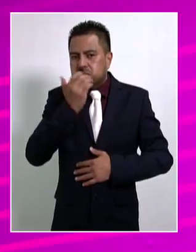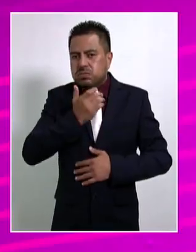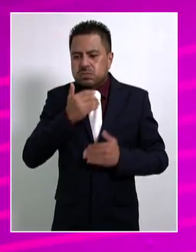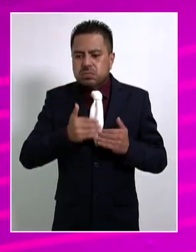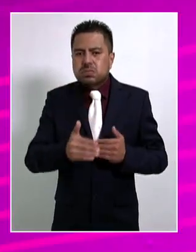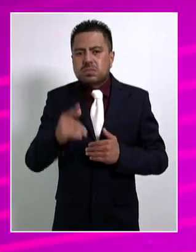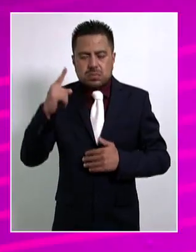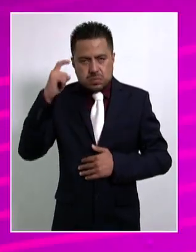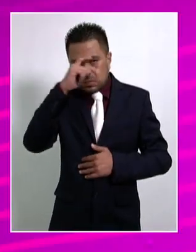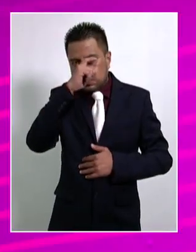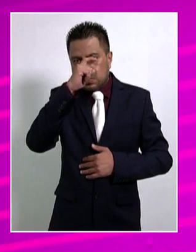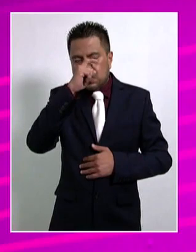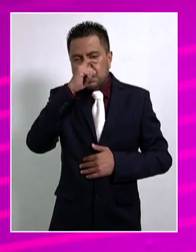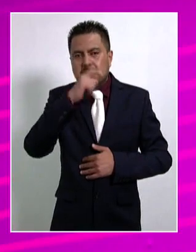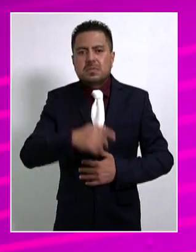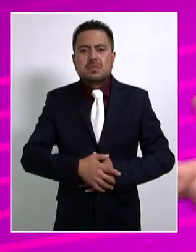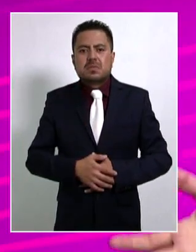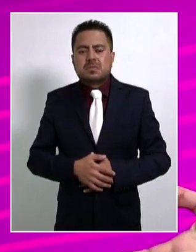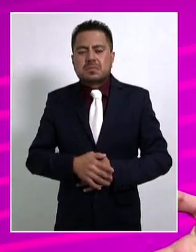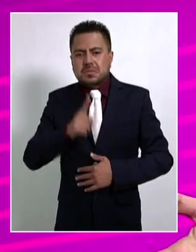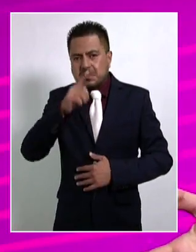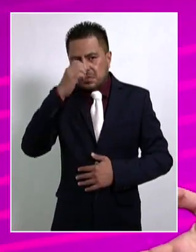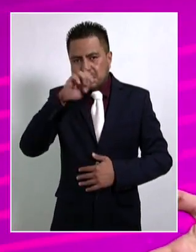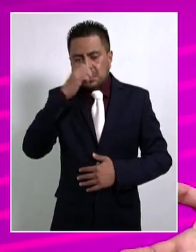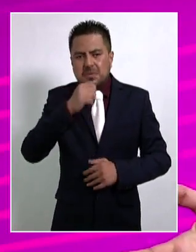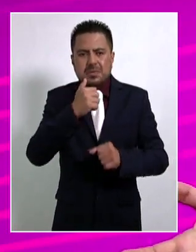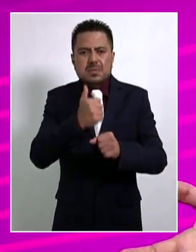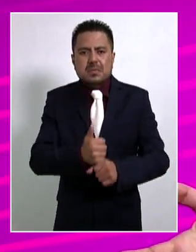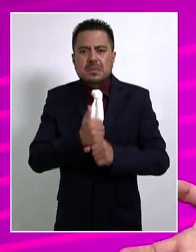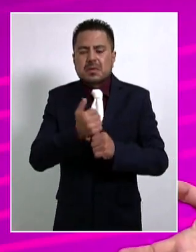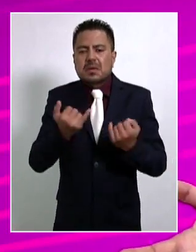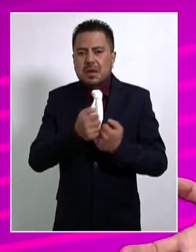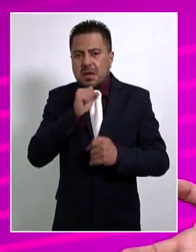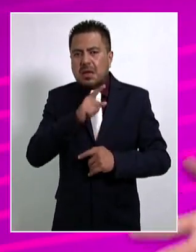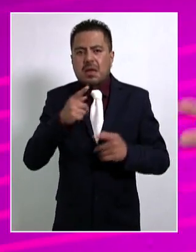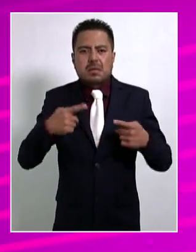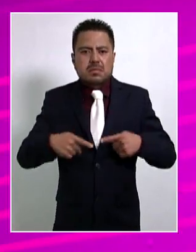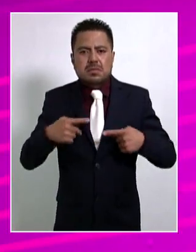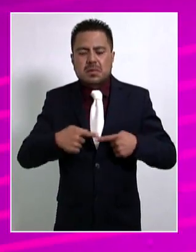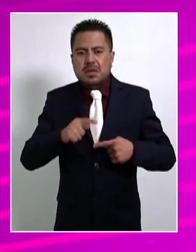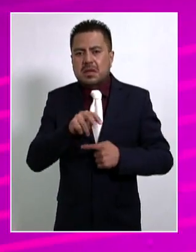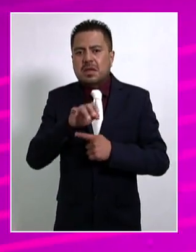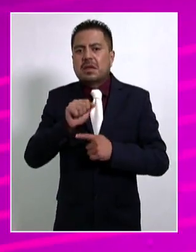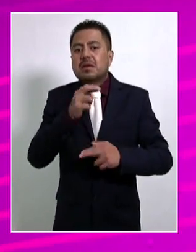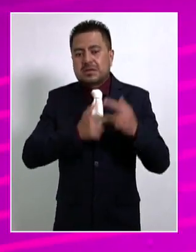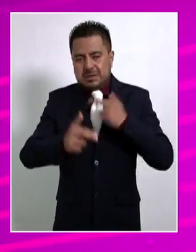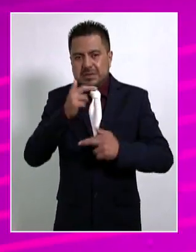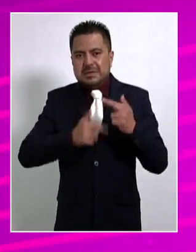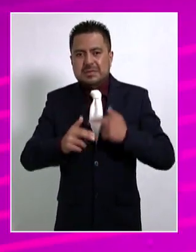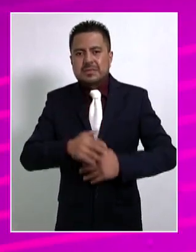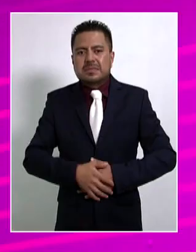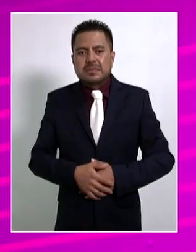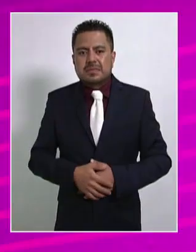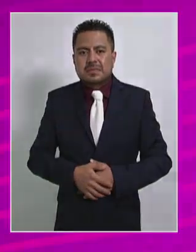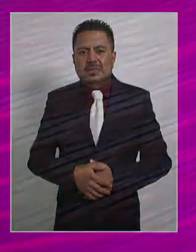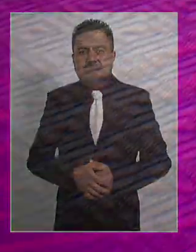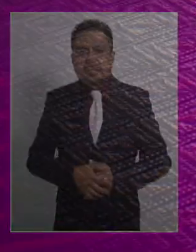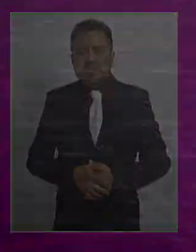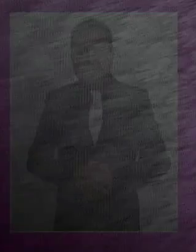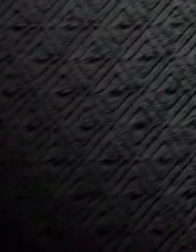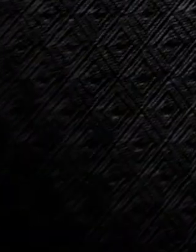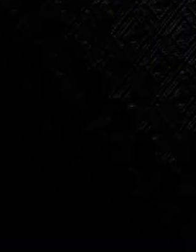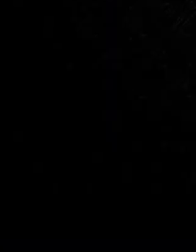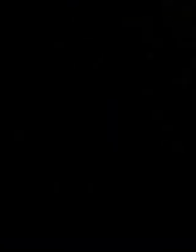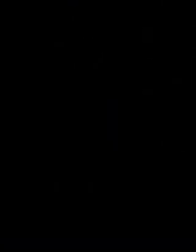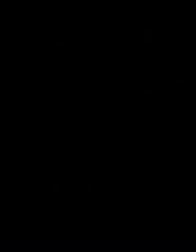de dificultad y de pues, una experiencia de sufrimiento también, ¿no? Para las personas trans? Volvemos con eso. Claro.